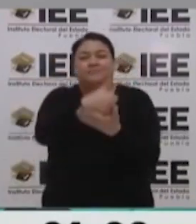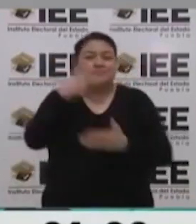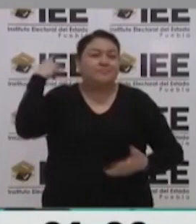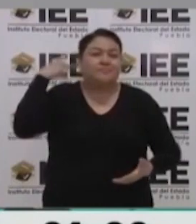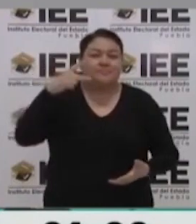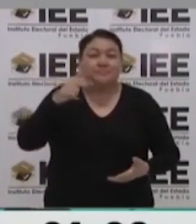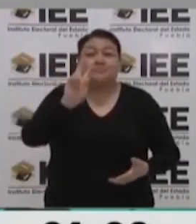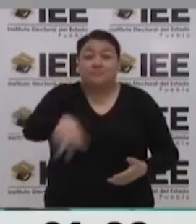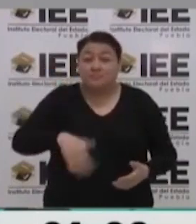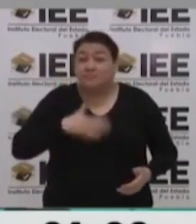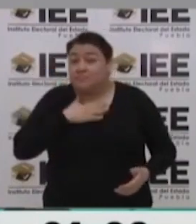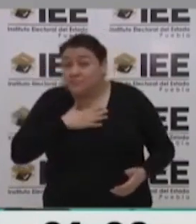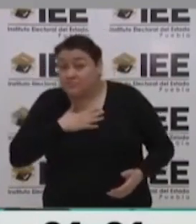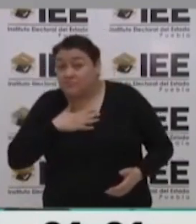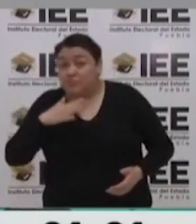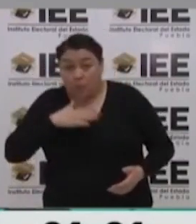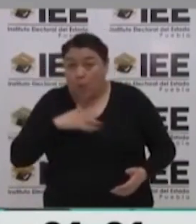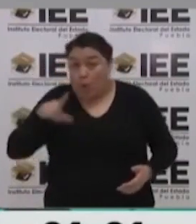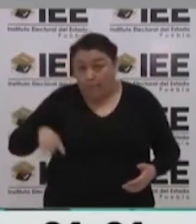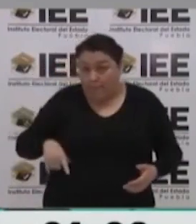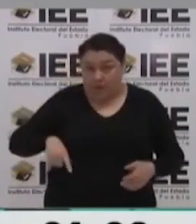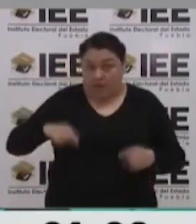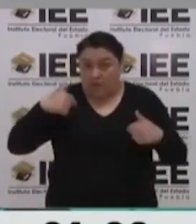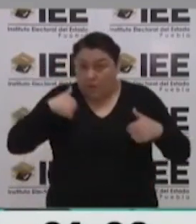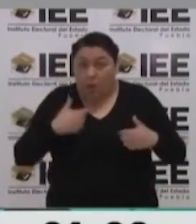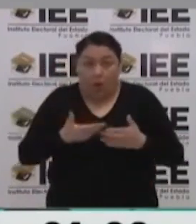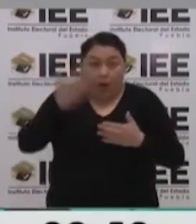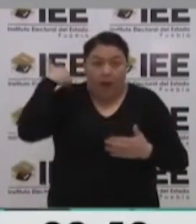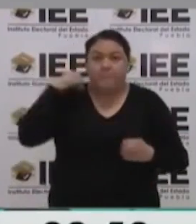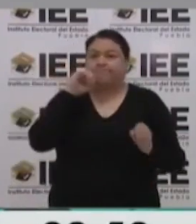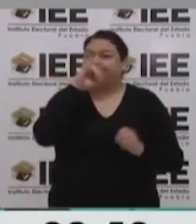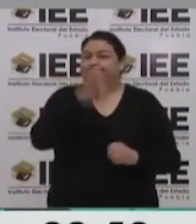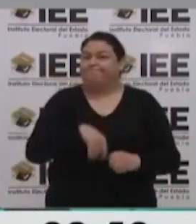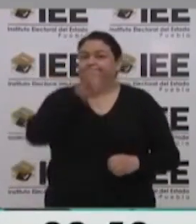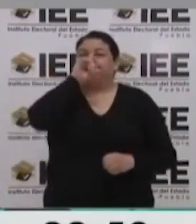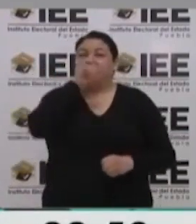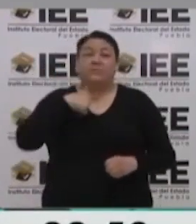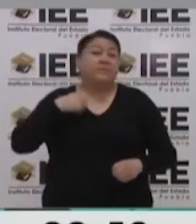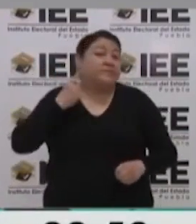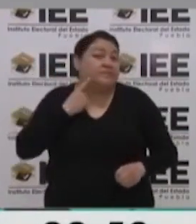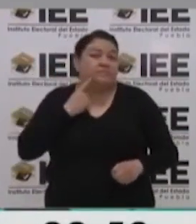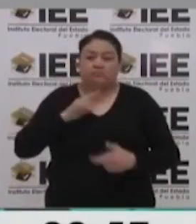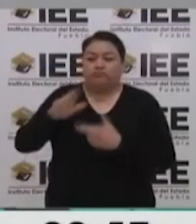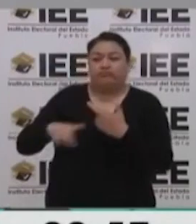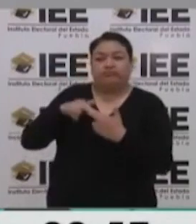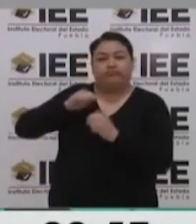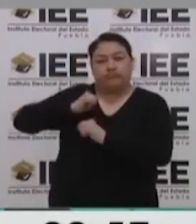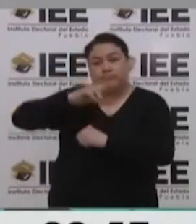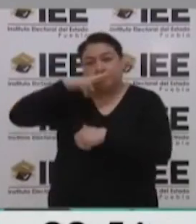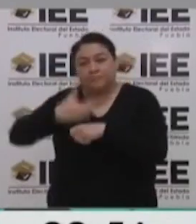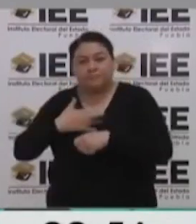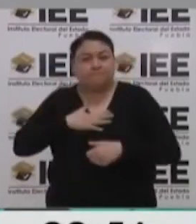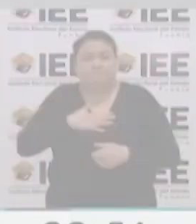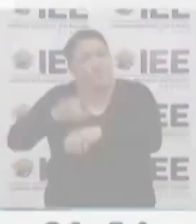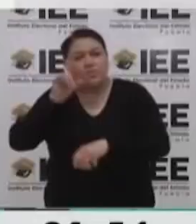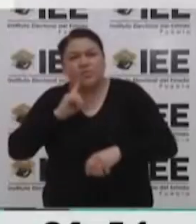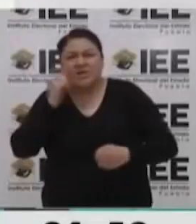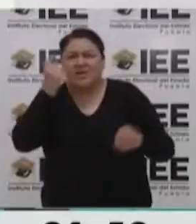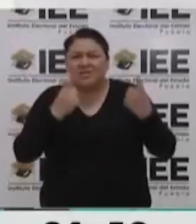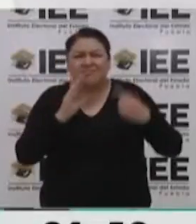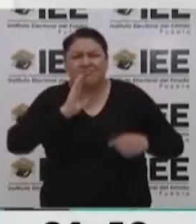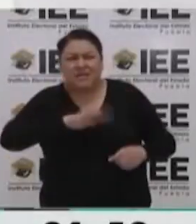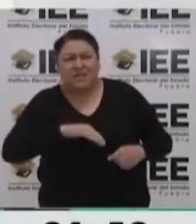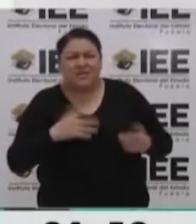sin ser un servidor público y sin haber sido jamás ni diputado ni regidor por eso me saluda la gente y me dicen